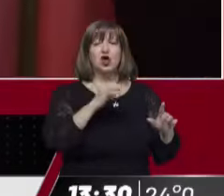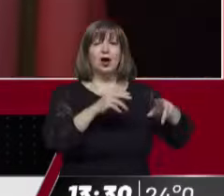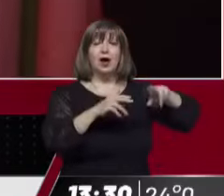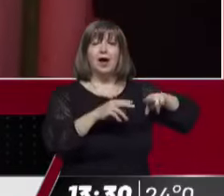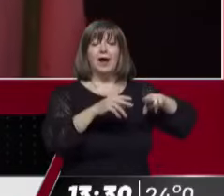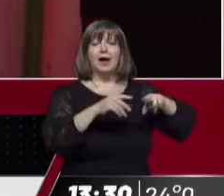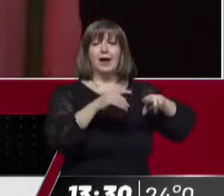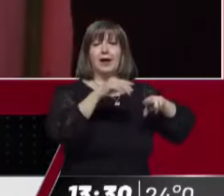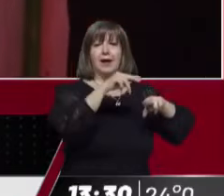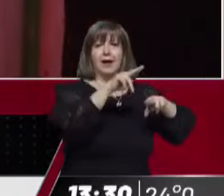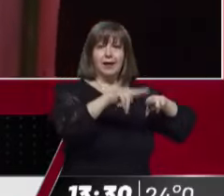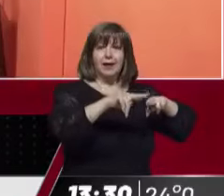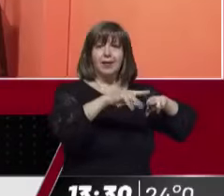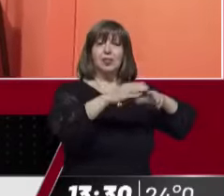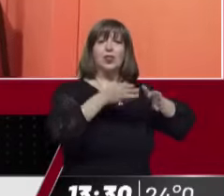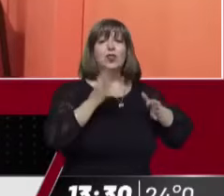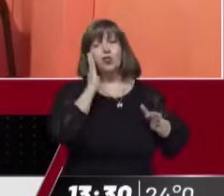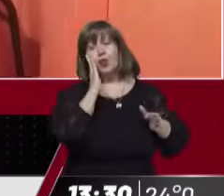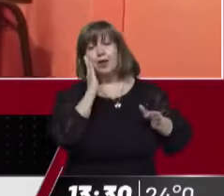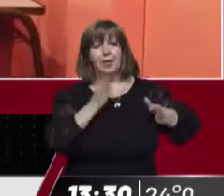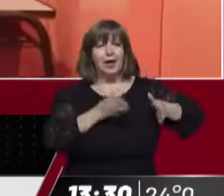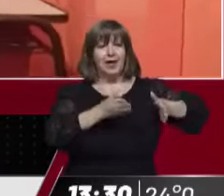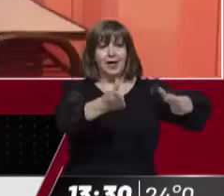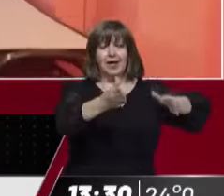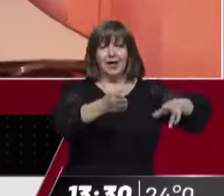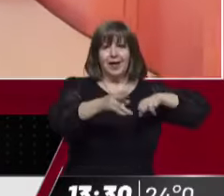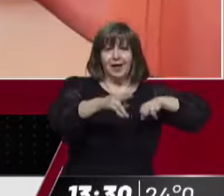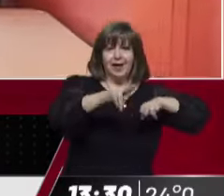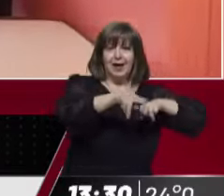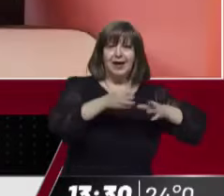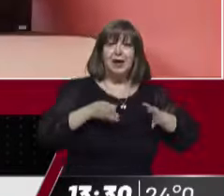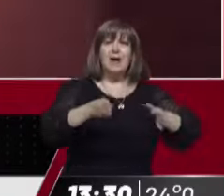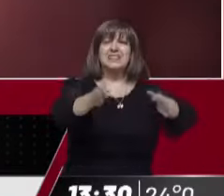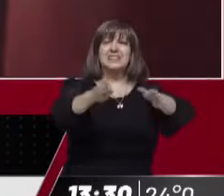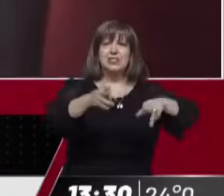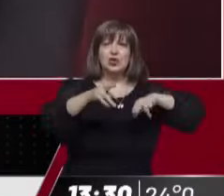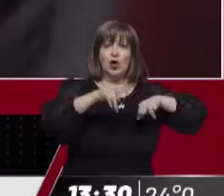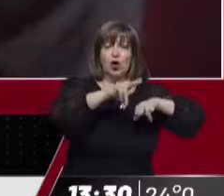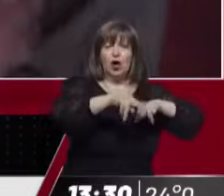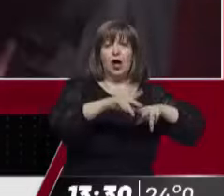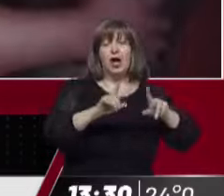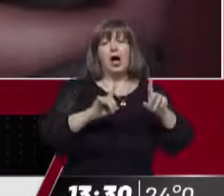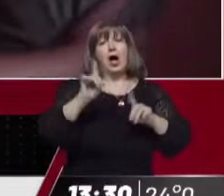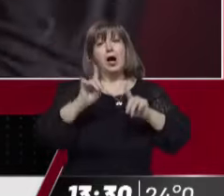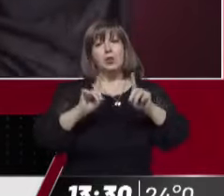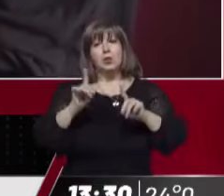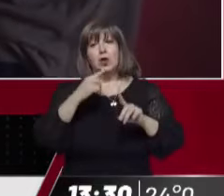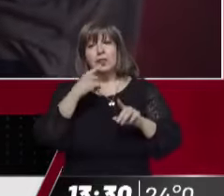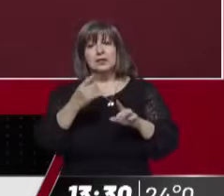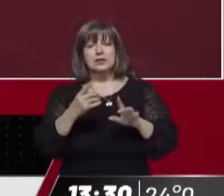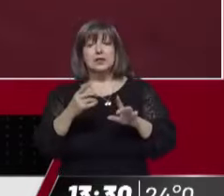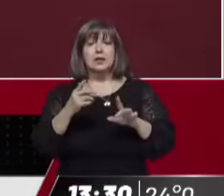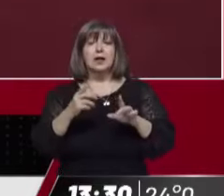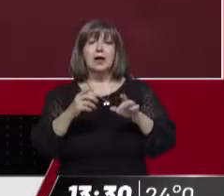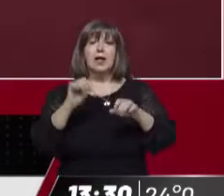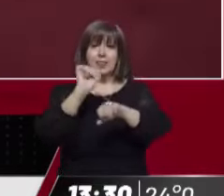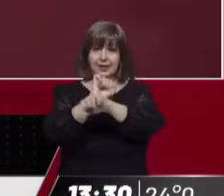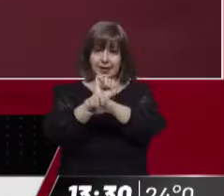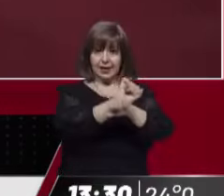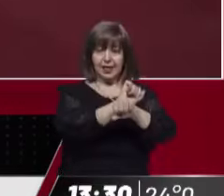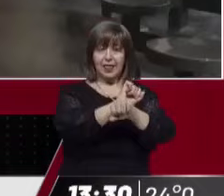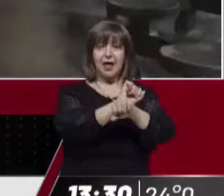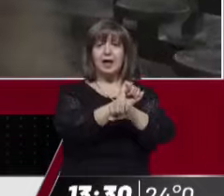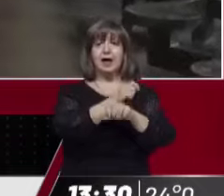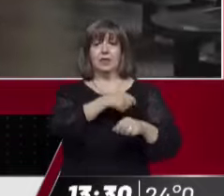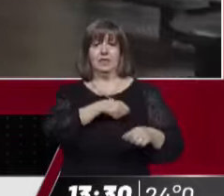hacinamiento, sí, como bien referíamos, tuvimos un tiempo de muchas personas, digamos, procesadas o personas que se detenían en